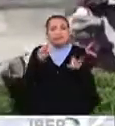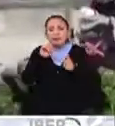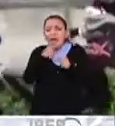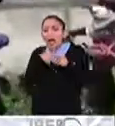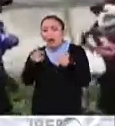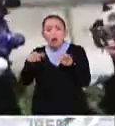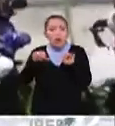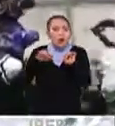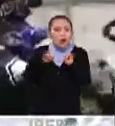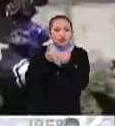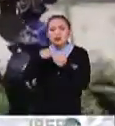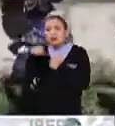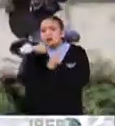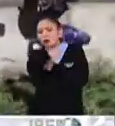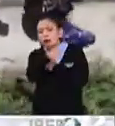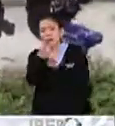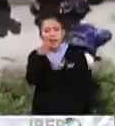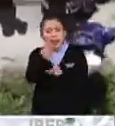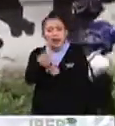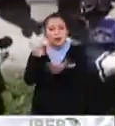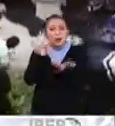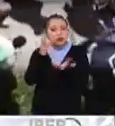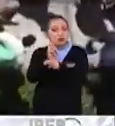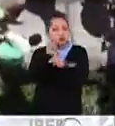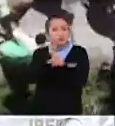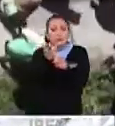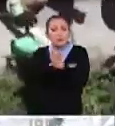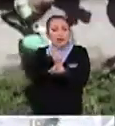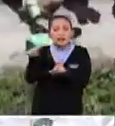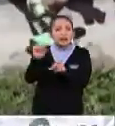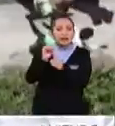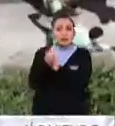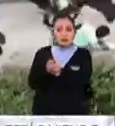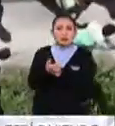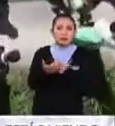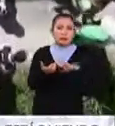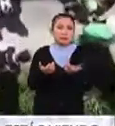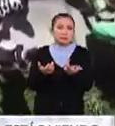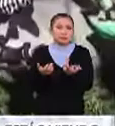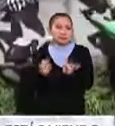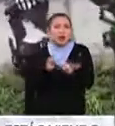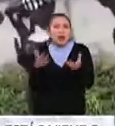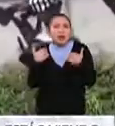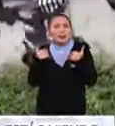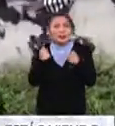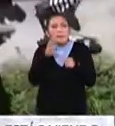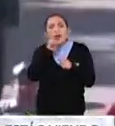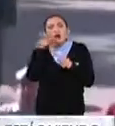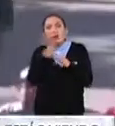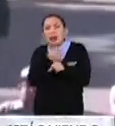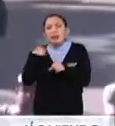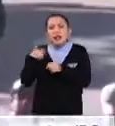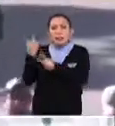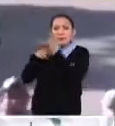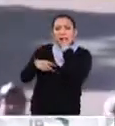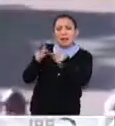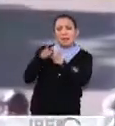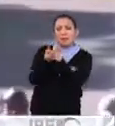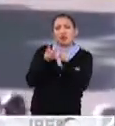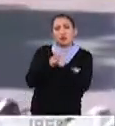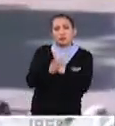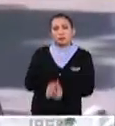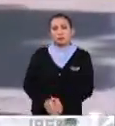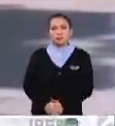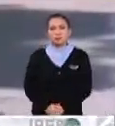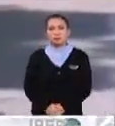que podemos ubicar para darle seguimiento a esta situación y, por supuesto, pues comprender mejor el fenómeno y, por supuesto, apoyarlo.